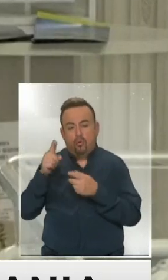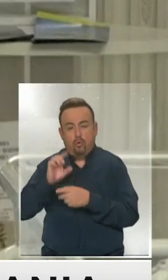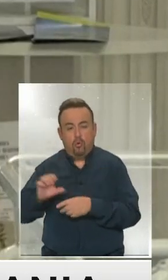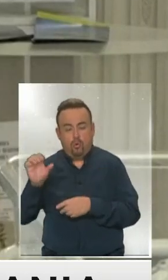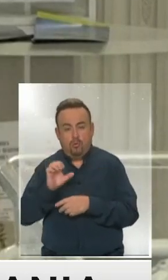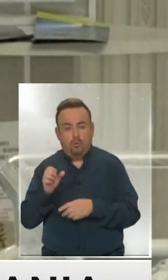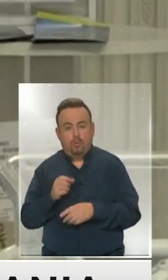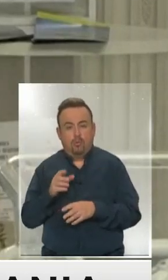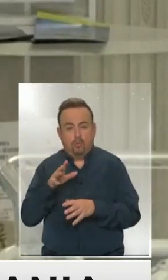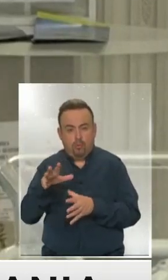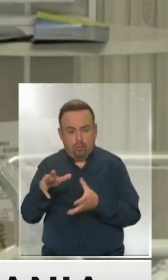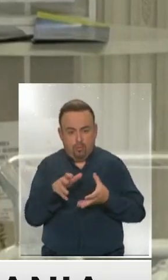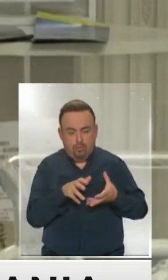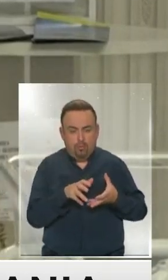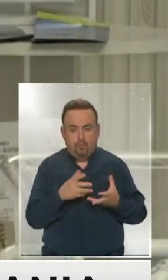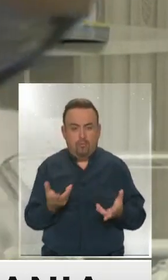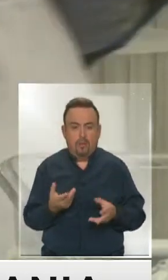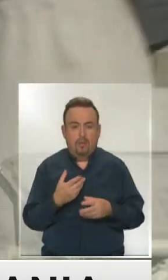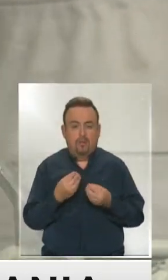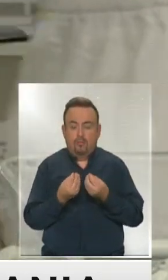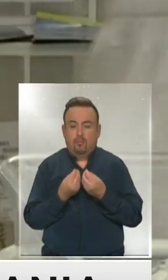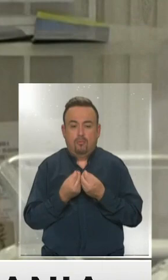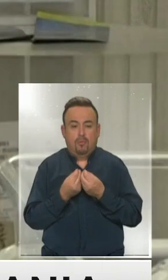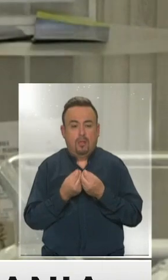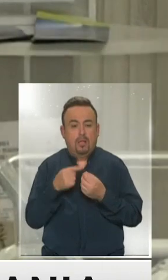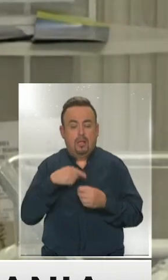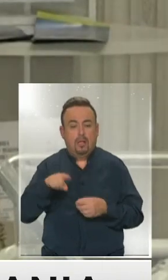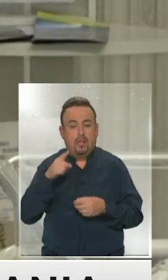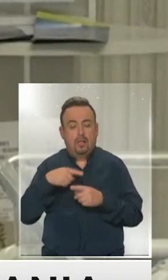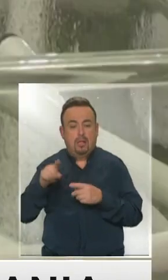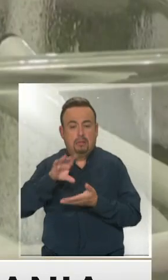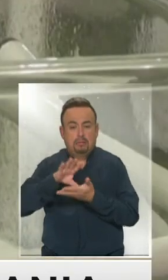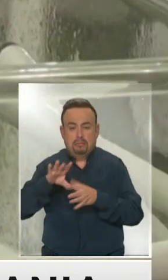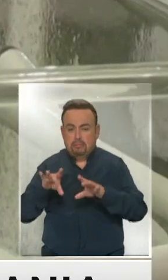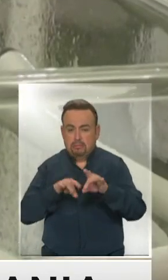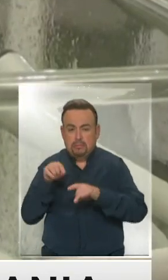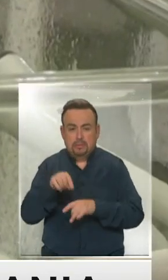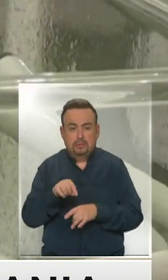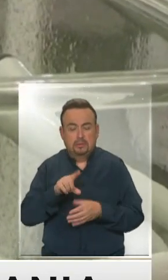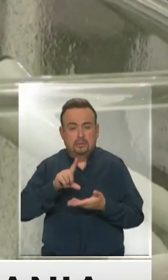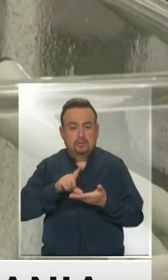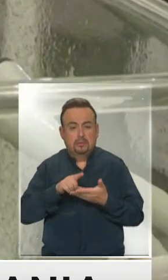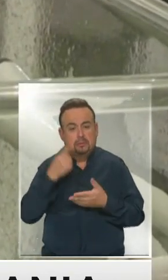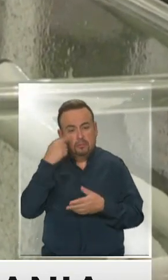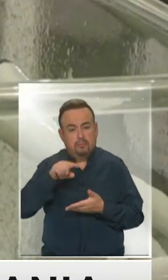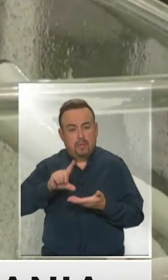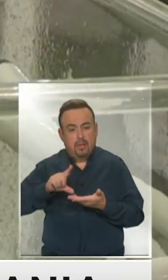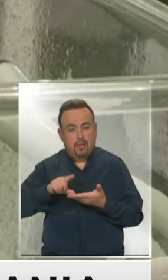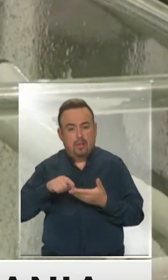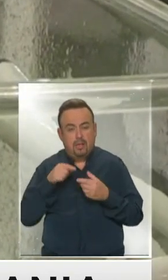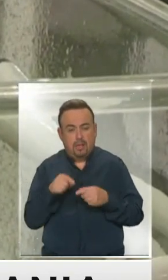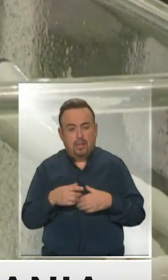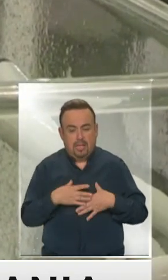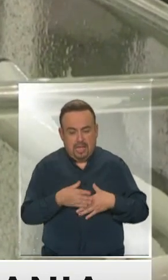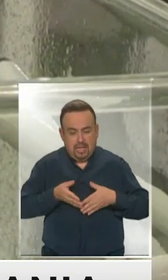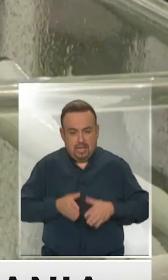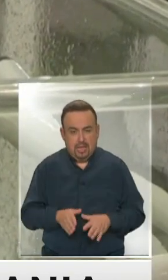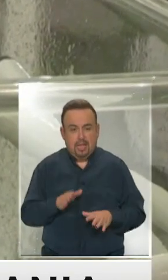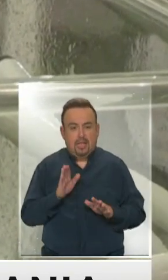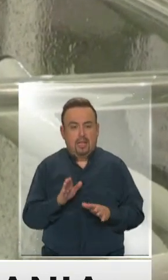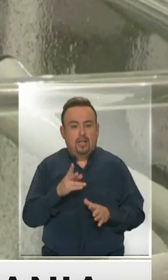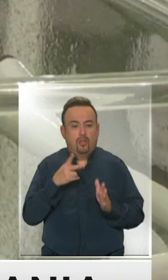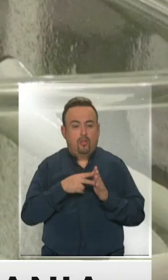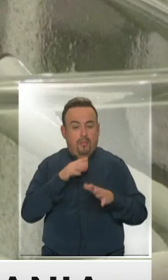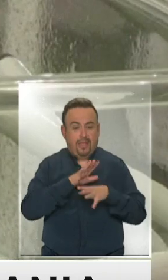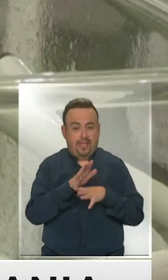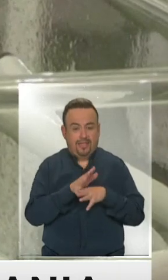lugar del mundo pueden recoger los cientos de parejas extranjeras han escogido este rincón de europa como lugar para gestar a sus bebés desde el año